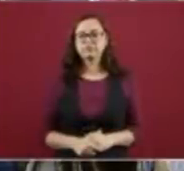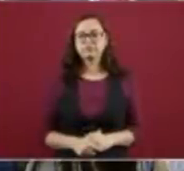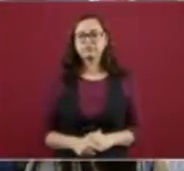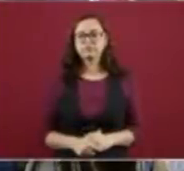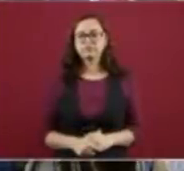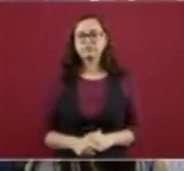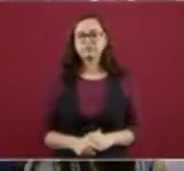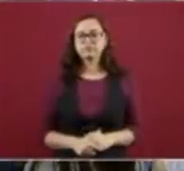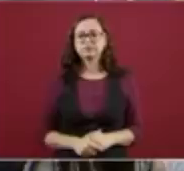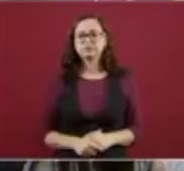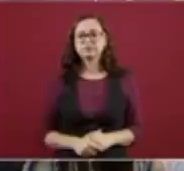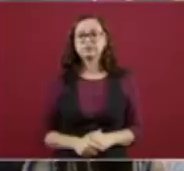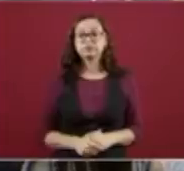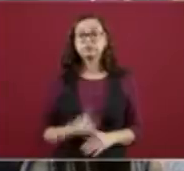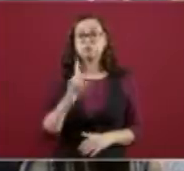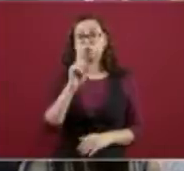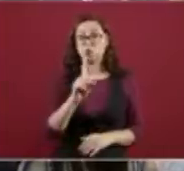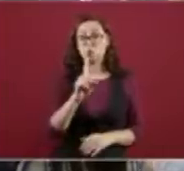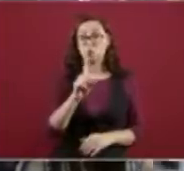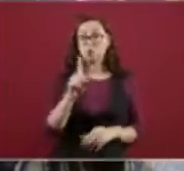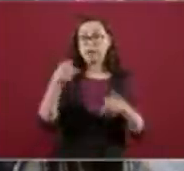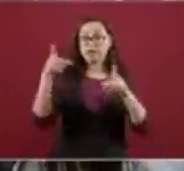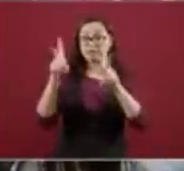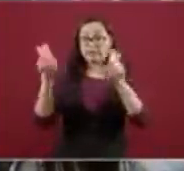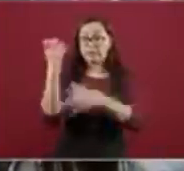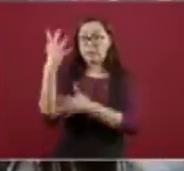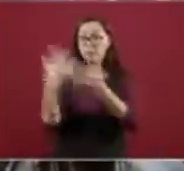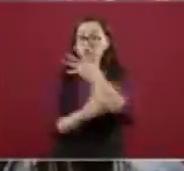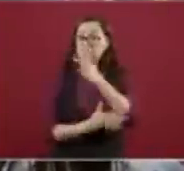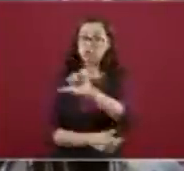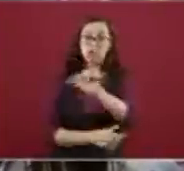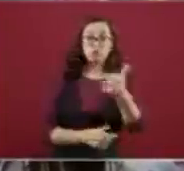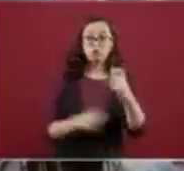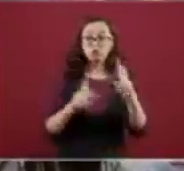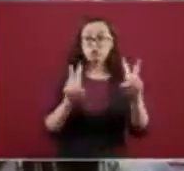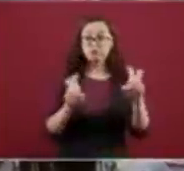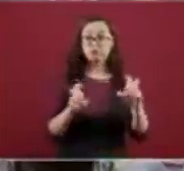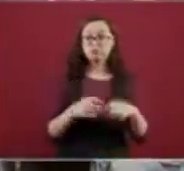Entonces, una más y entramos a lo general.